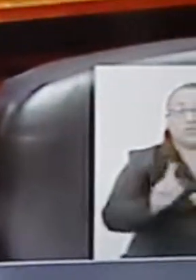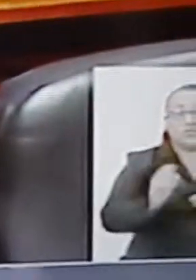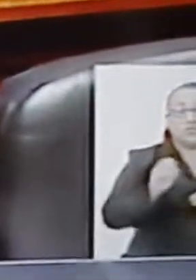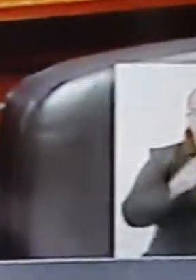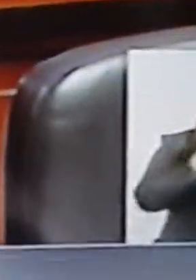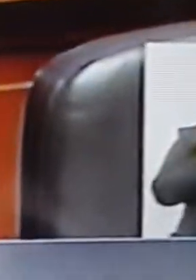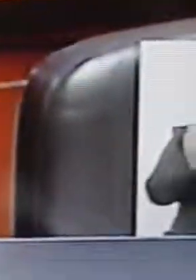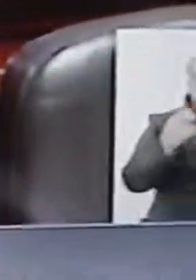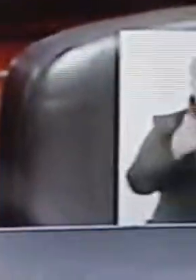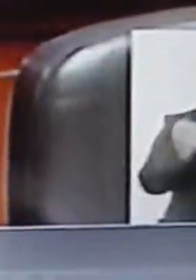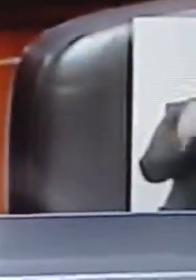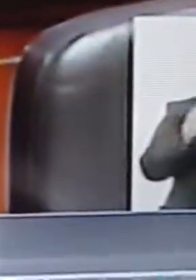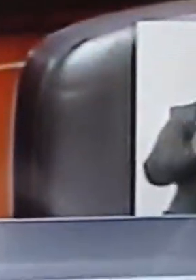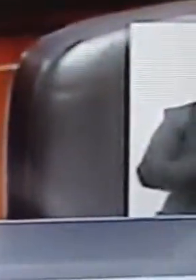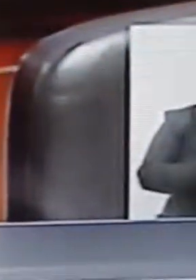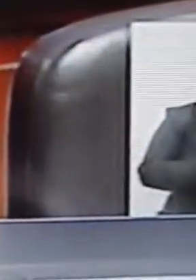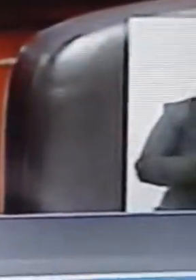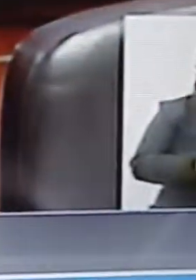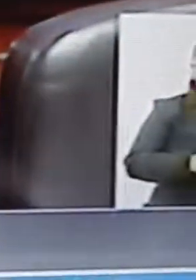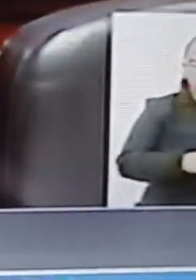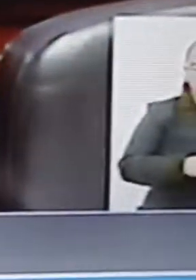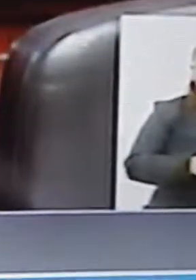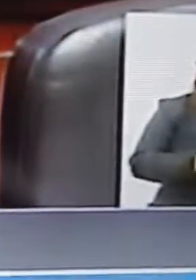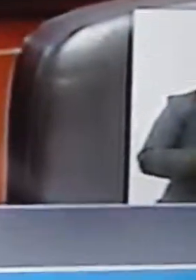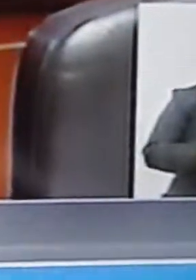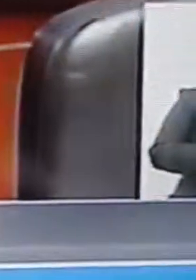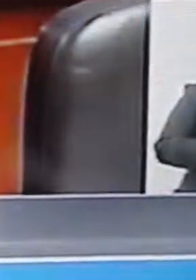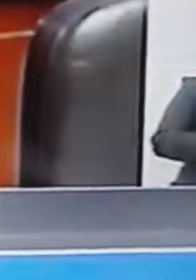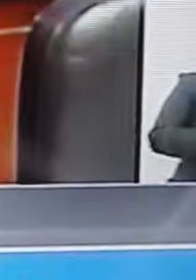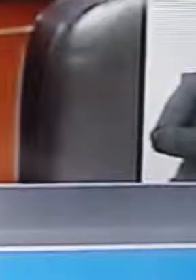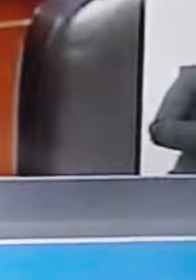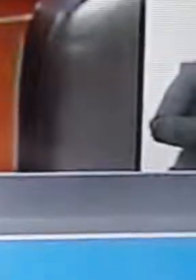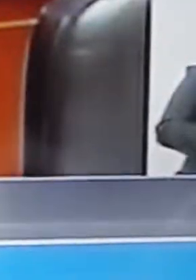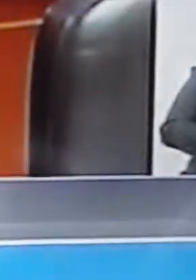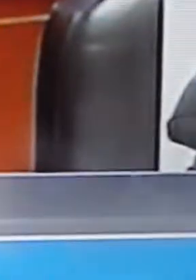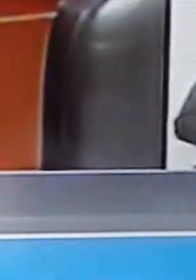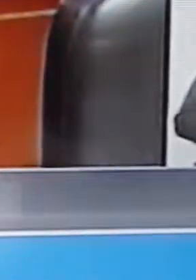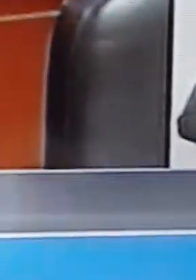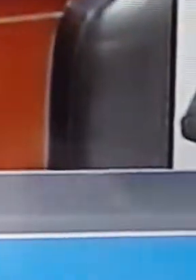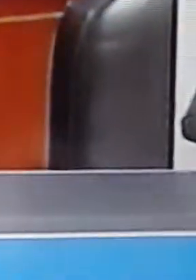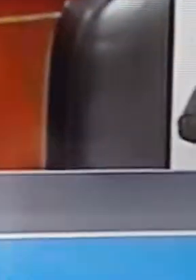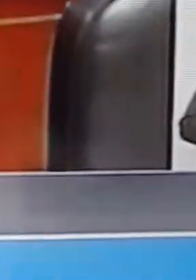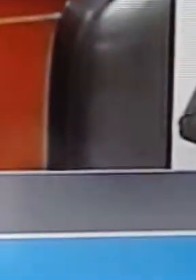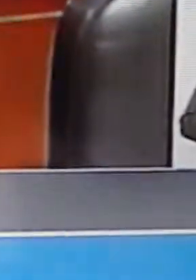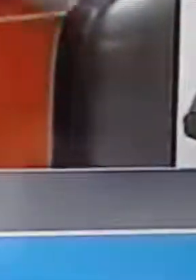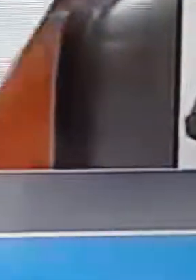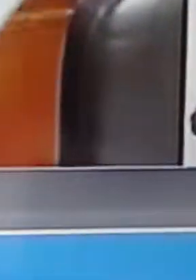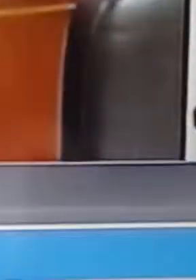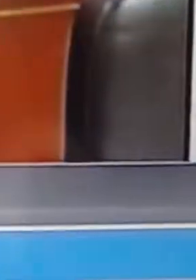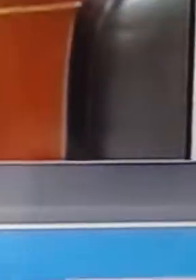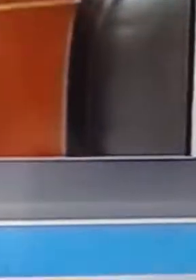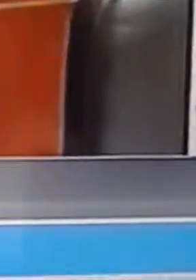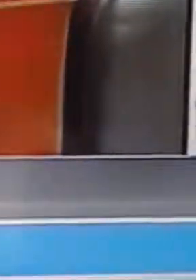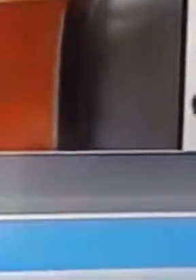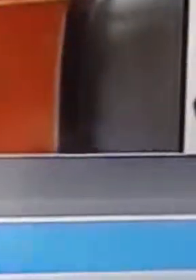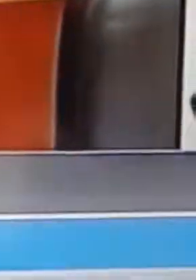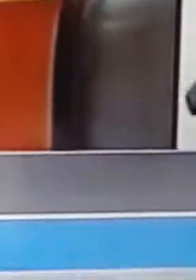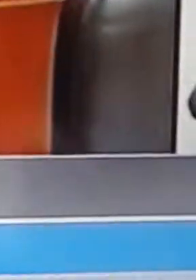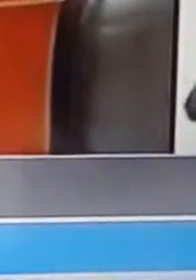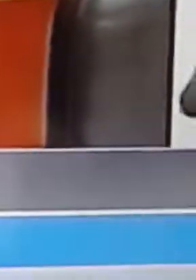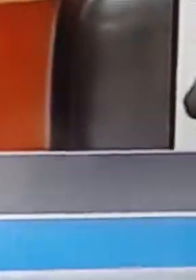de 200-700%. En el caso... En el cuadro, presidente, que se presente en el proyecto de ley, que me gustaría que lo puedan leer